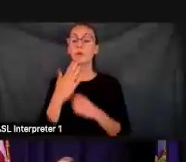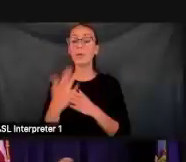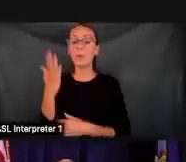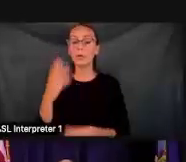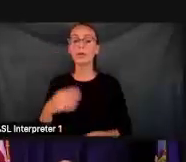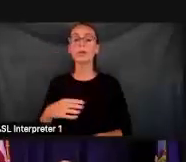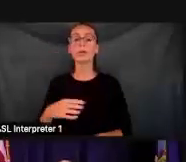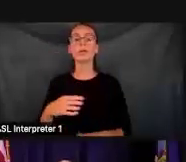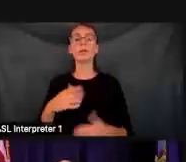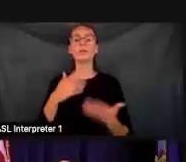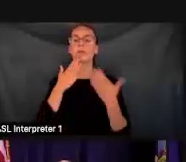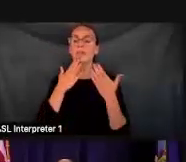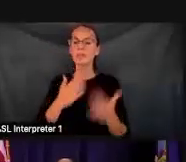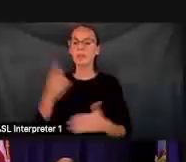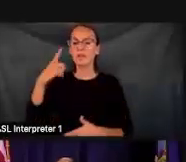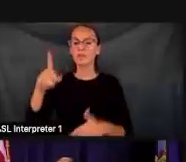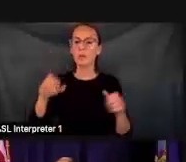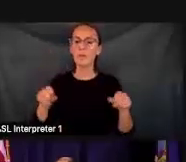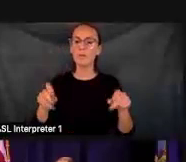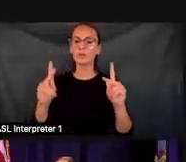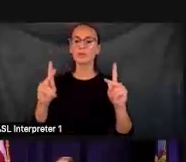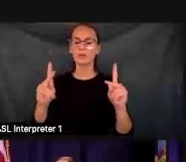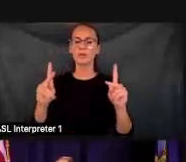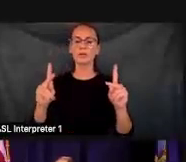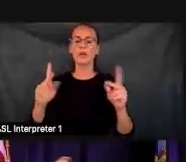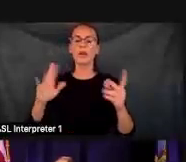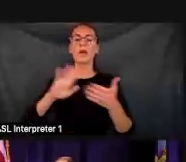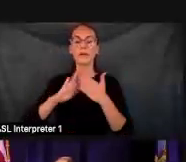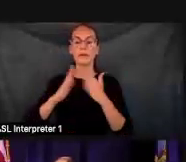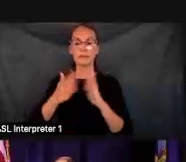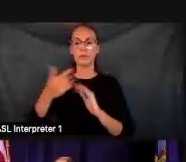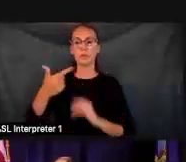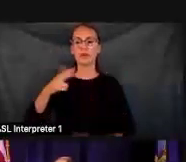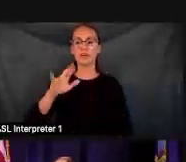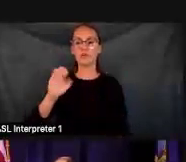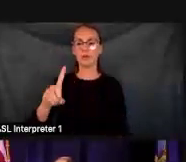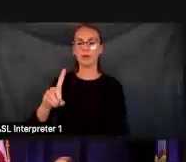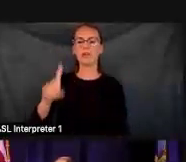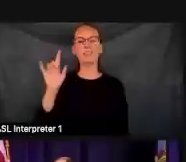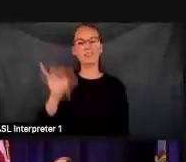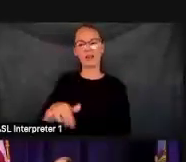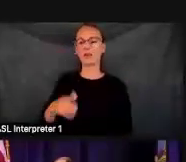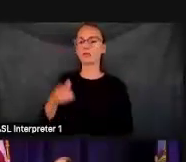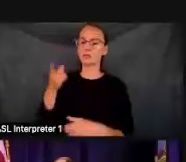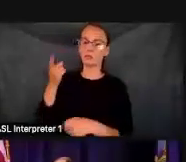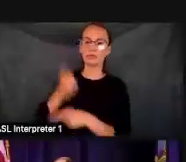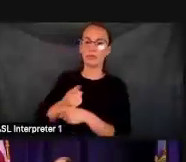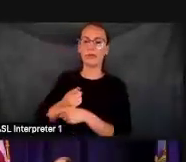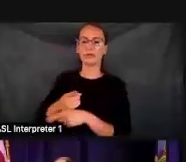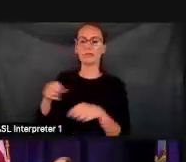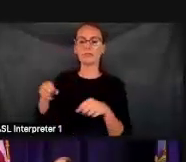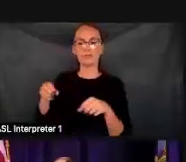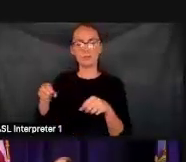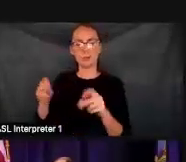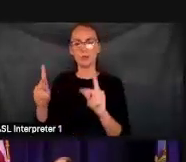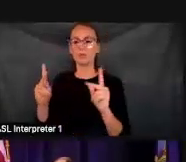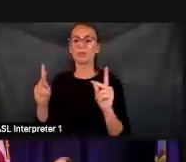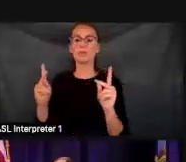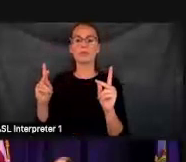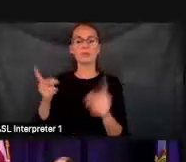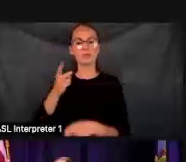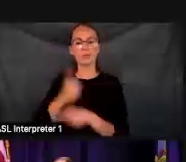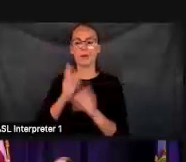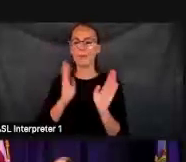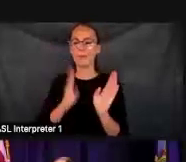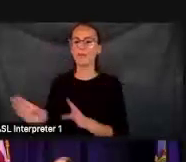Buenos días. Gracias por la oportunidad. La red de comunitaria es la alternativa